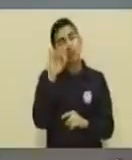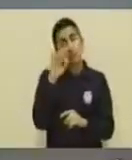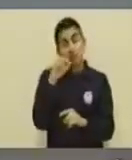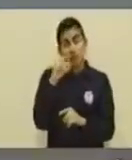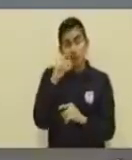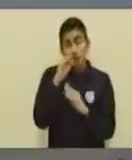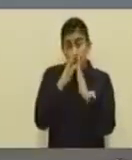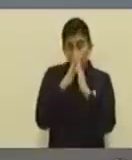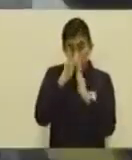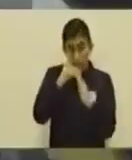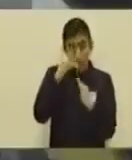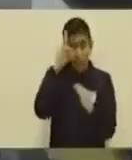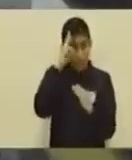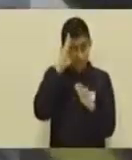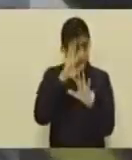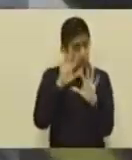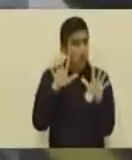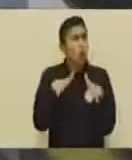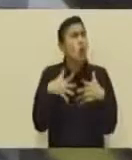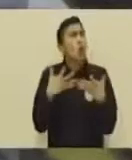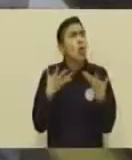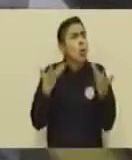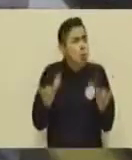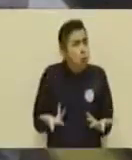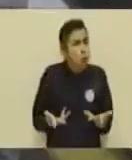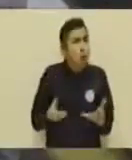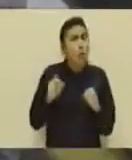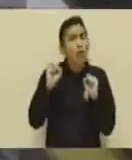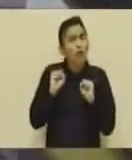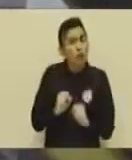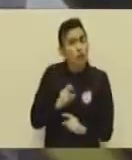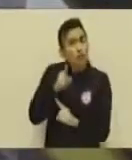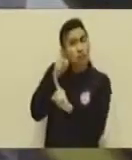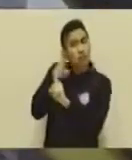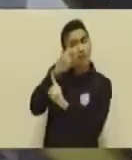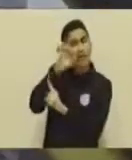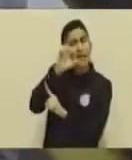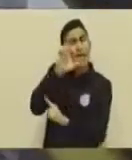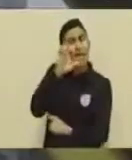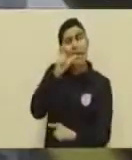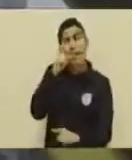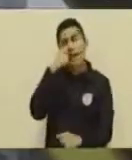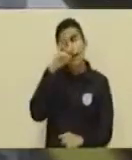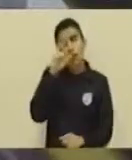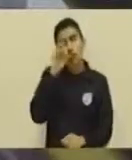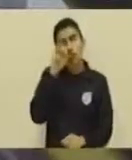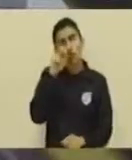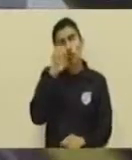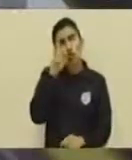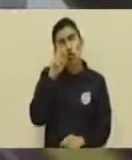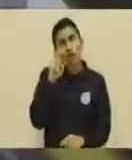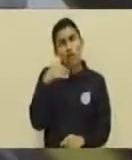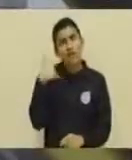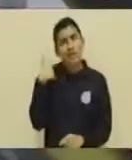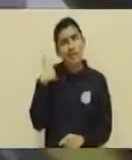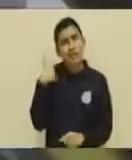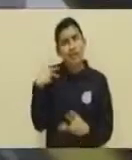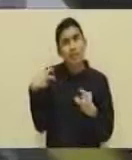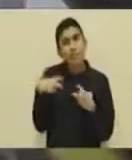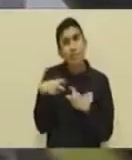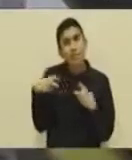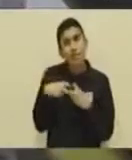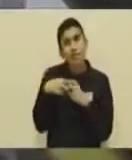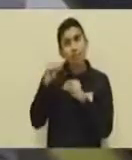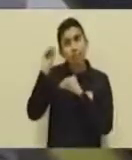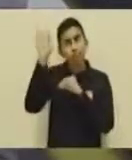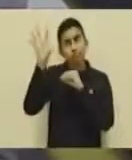Entonces, recordando cómo es que esos electrones se distribuyen en los distintos niveles o capas de